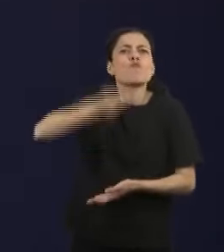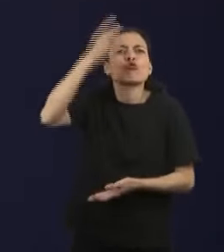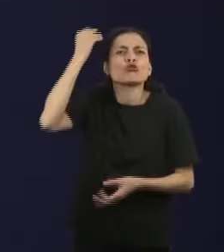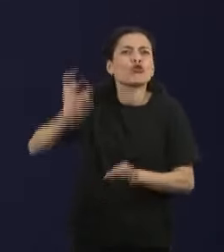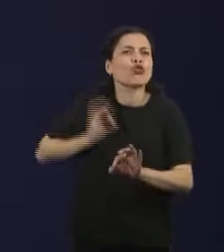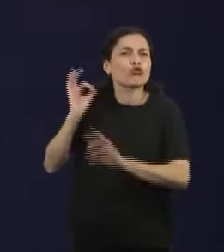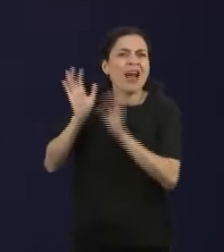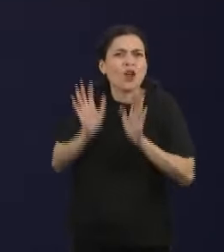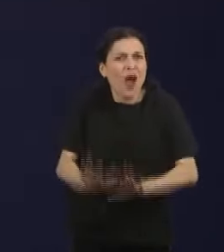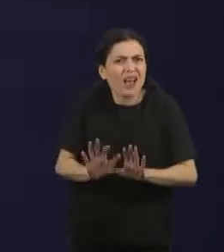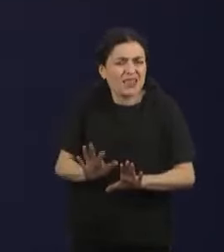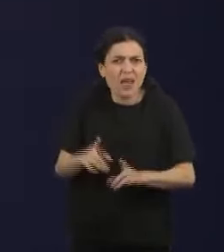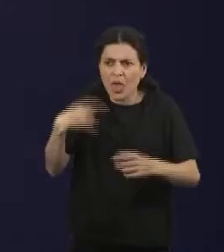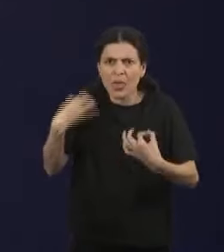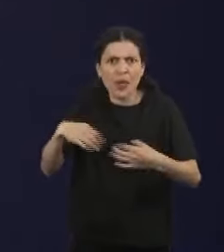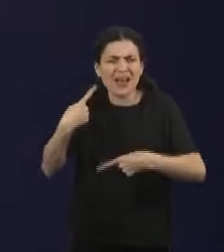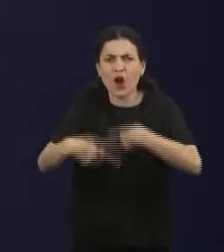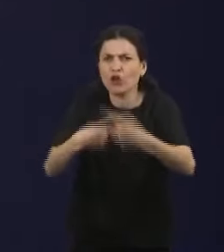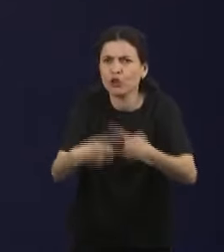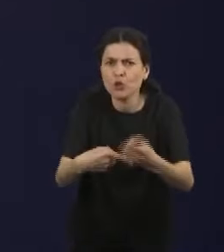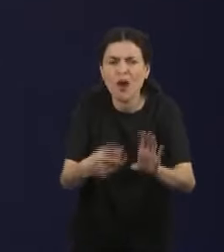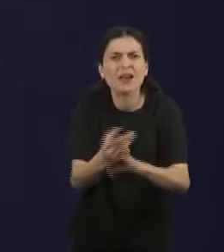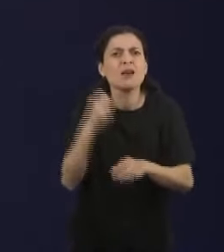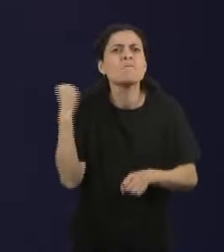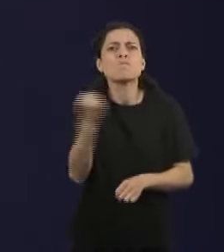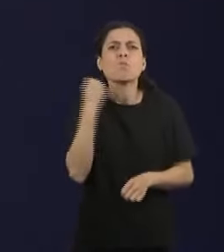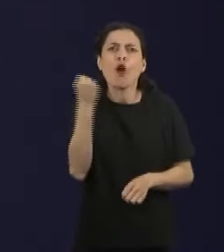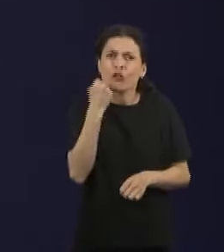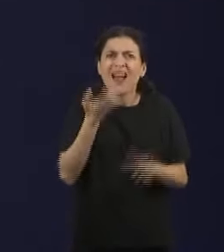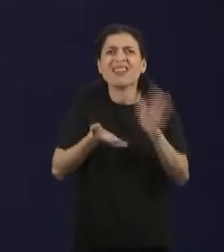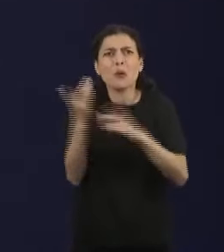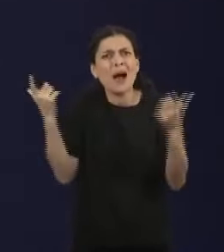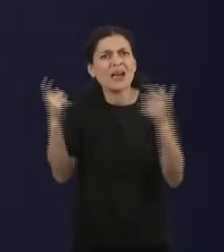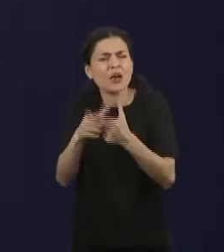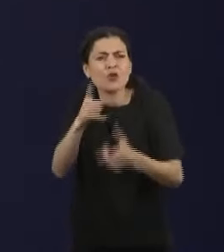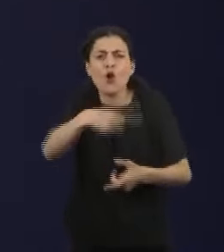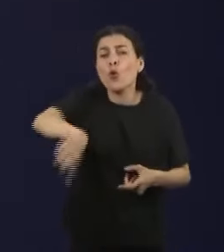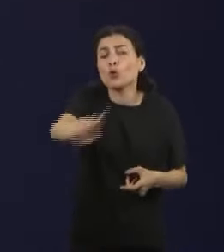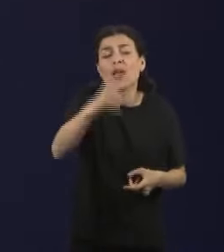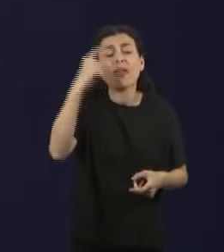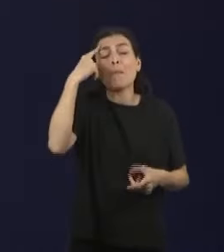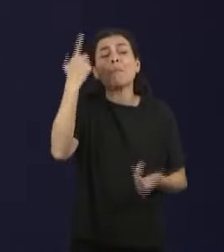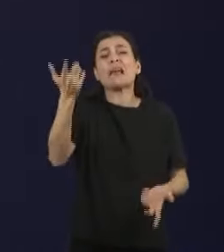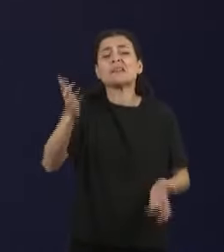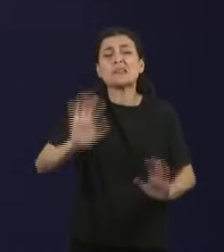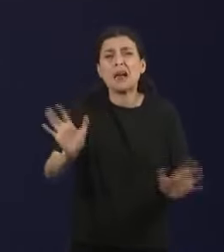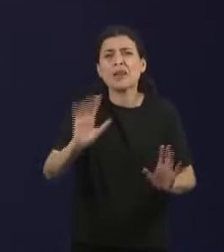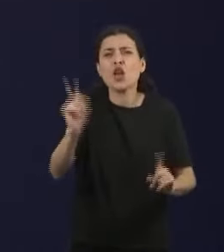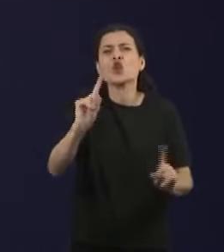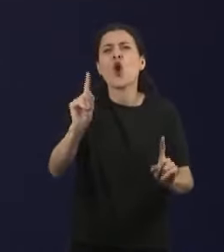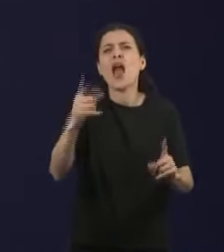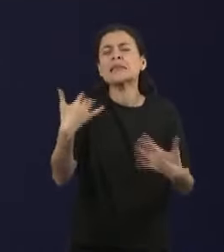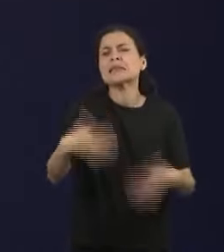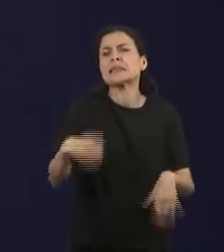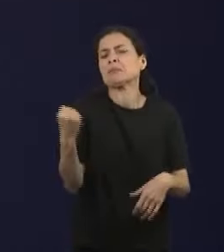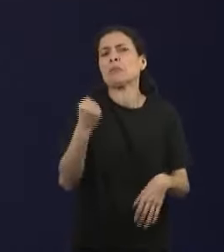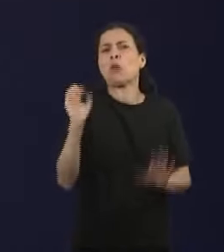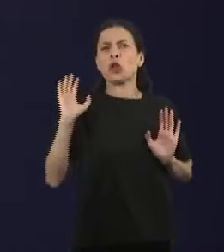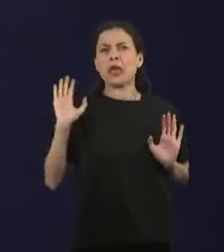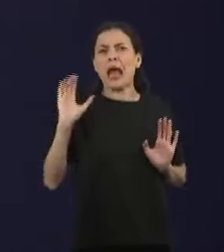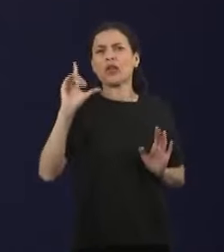inversiones y es sumamente relevante Más allá de que ustedes no le evidentemente no no le están dando el valor que